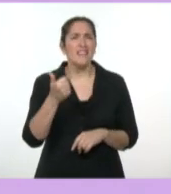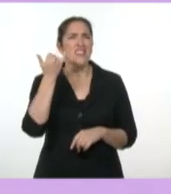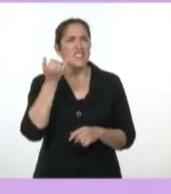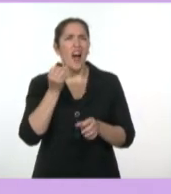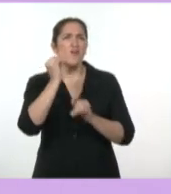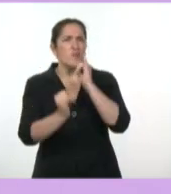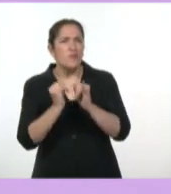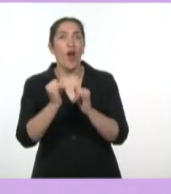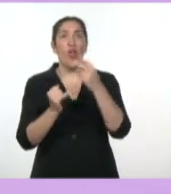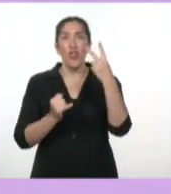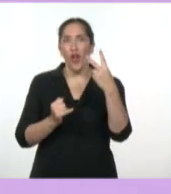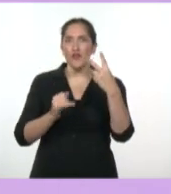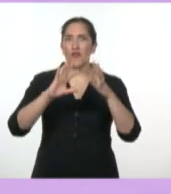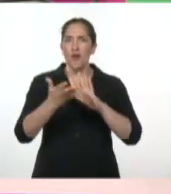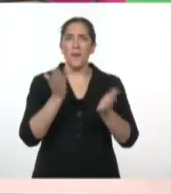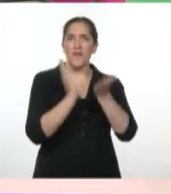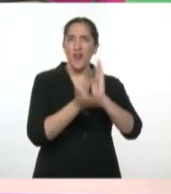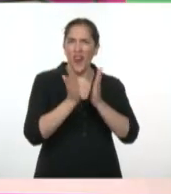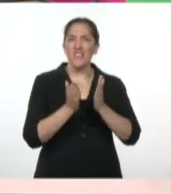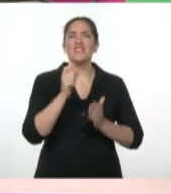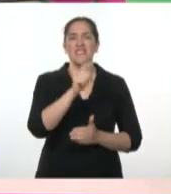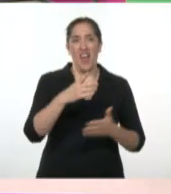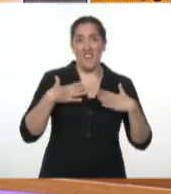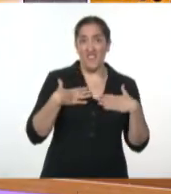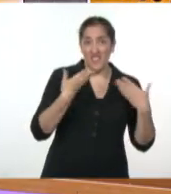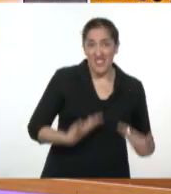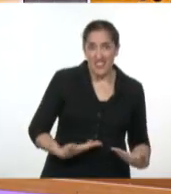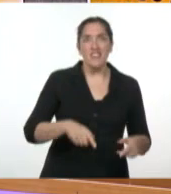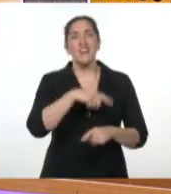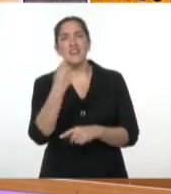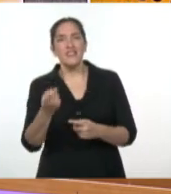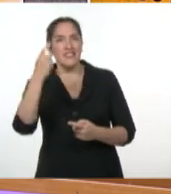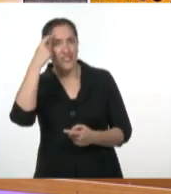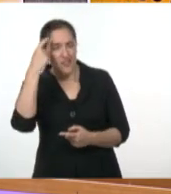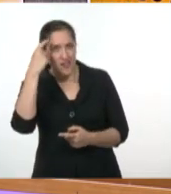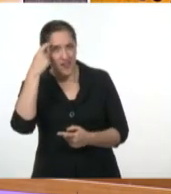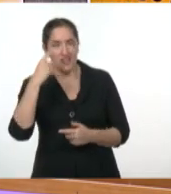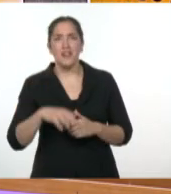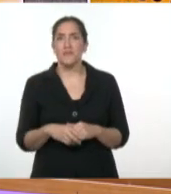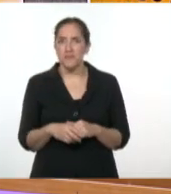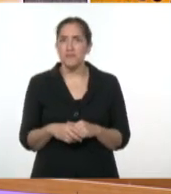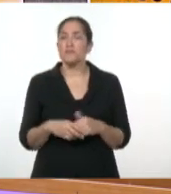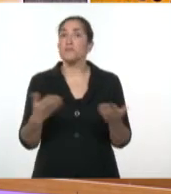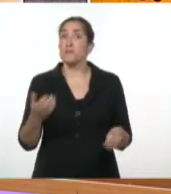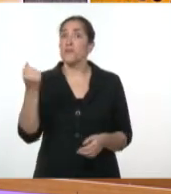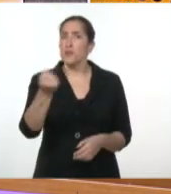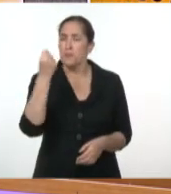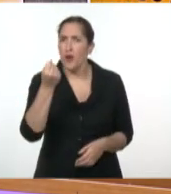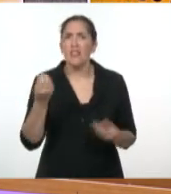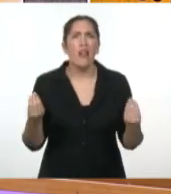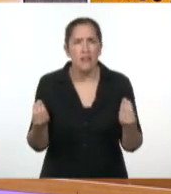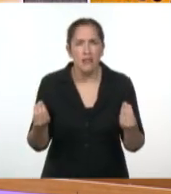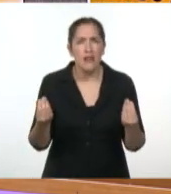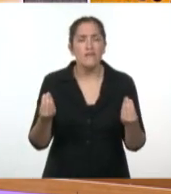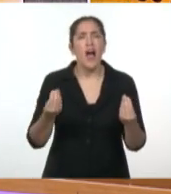La violencia física... y la violencia psicológica. Bueno, y lo que nos parece importante también es seguir trabajando con otros